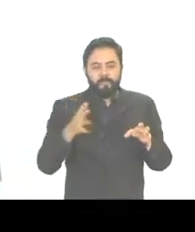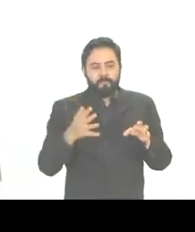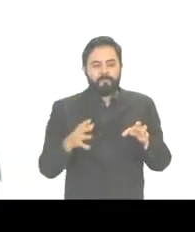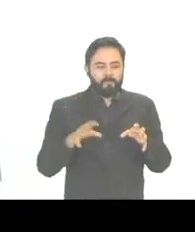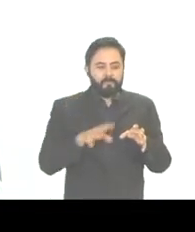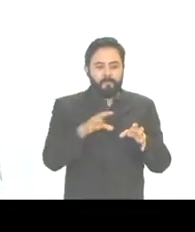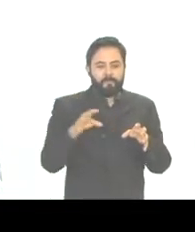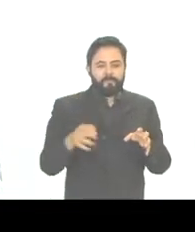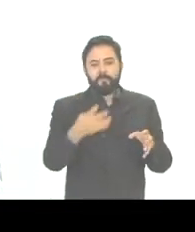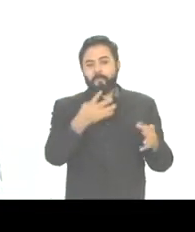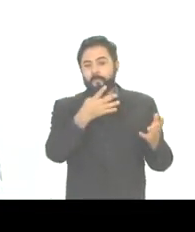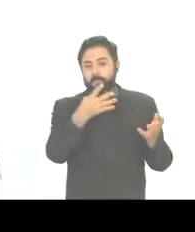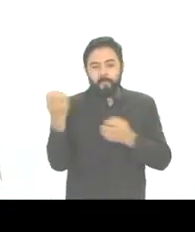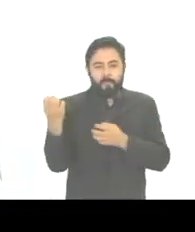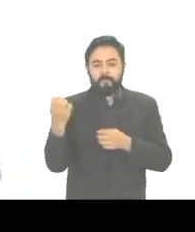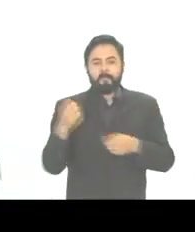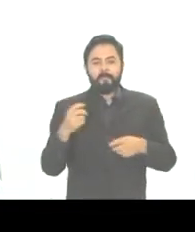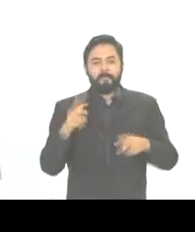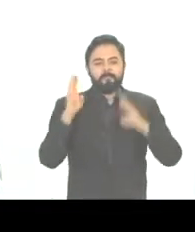918 visitas de verificación,